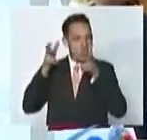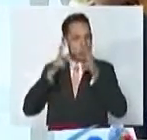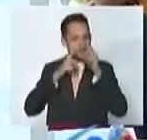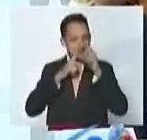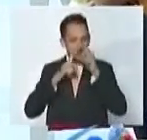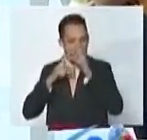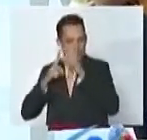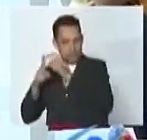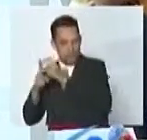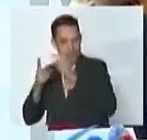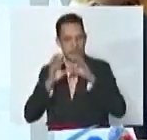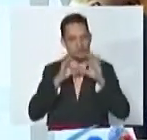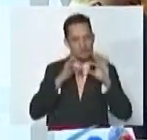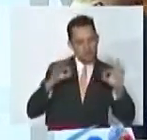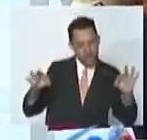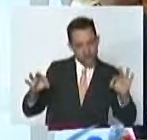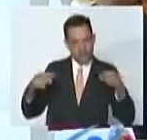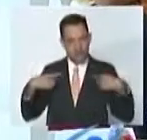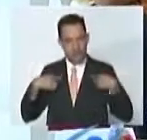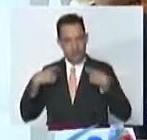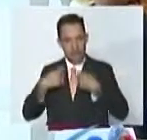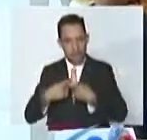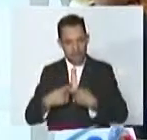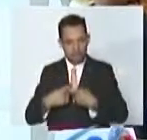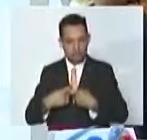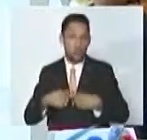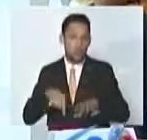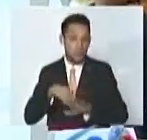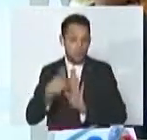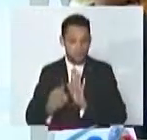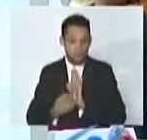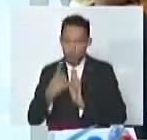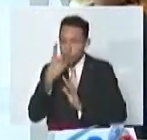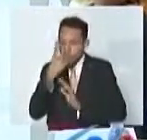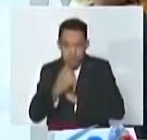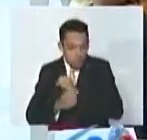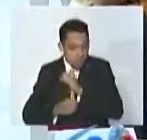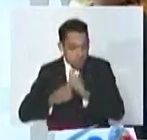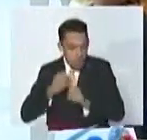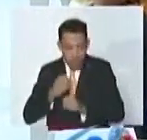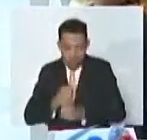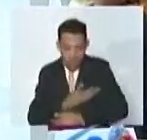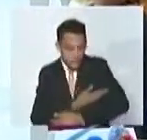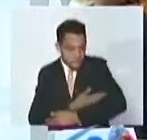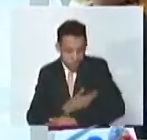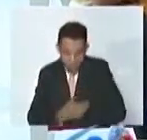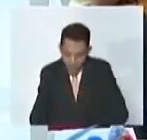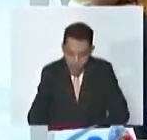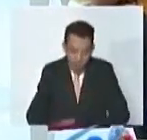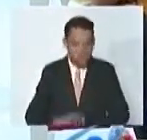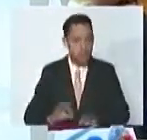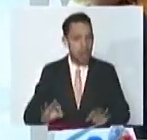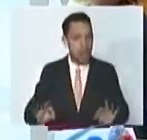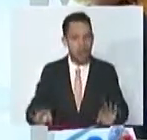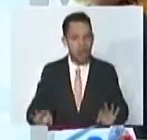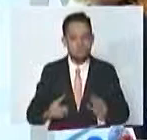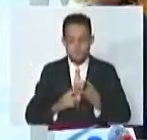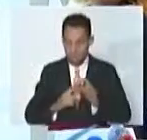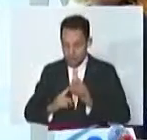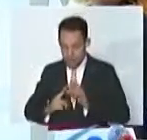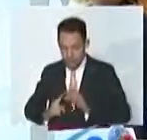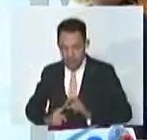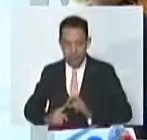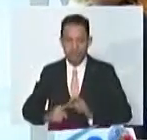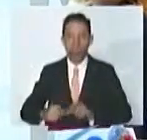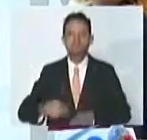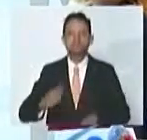lenguaje como tal. Si al año el niño todavía no tiene muchas palabras, yo puedo decir que ya hay un